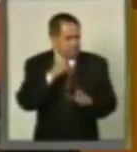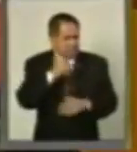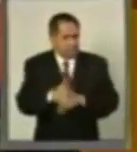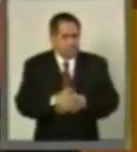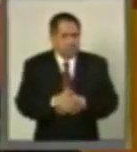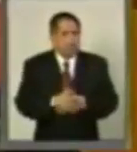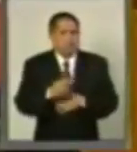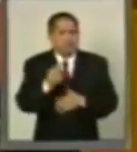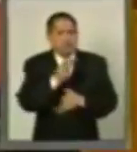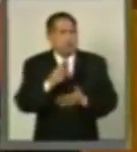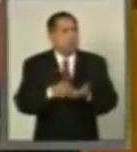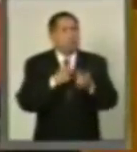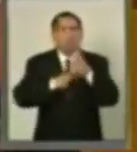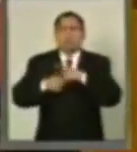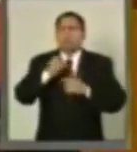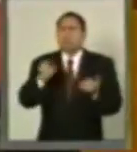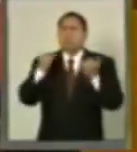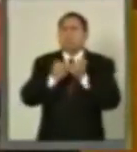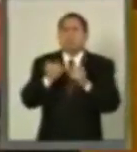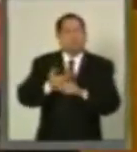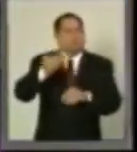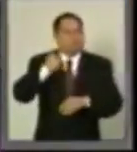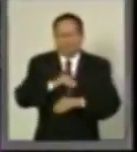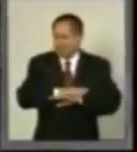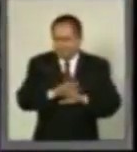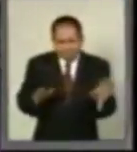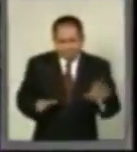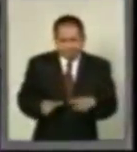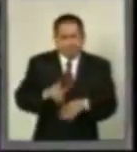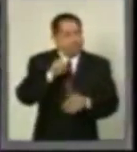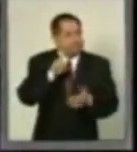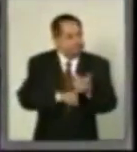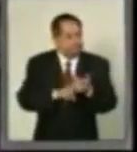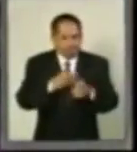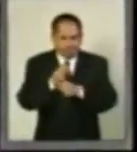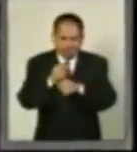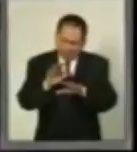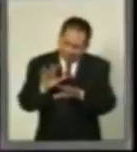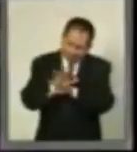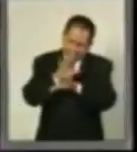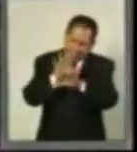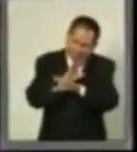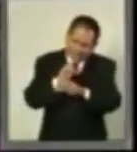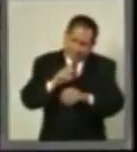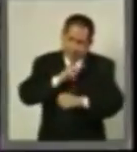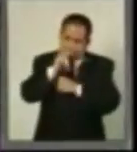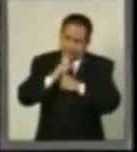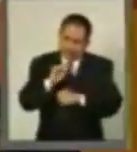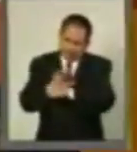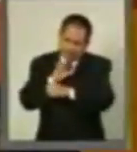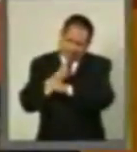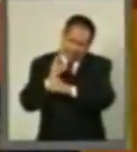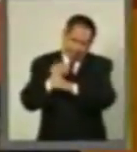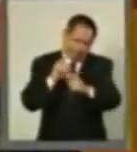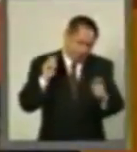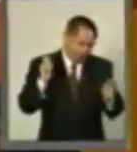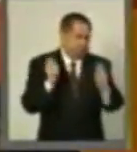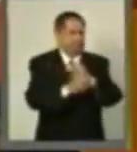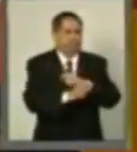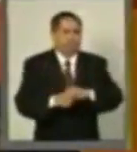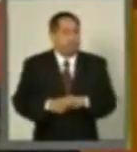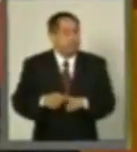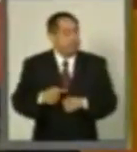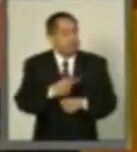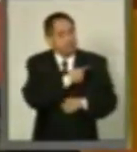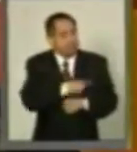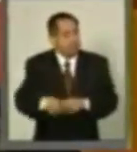se requiere regresar a la normalidad, hay que reconstruir el país. Ya van más de 2 meses